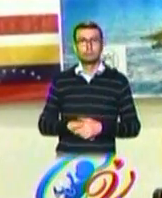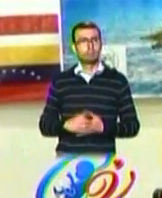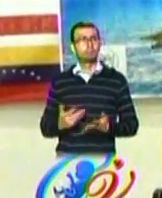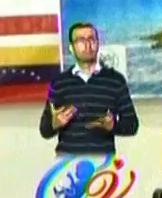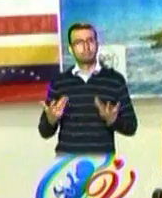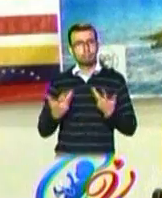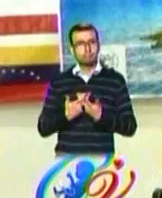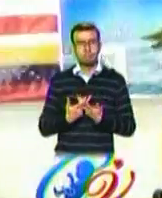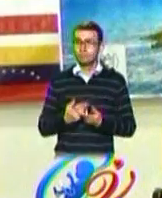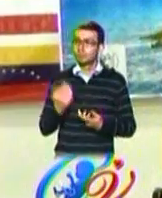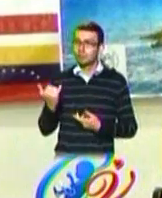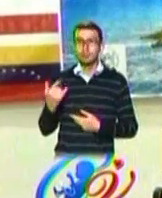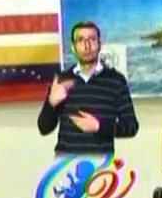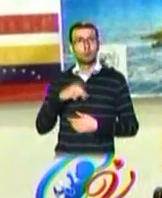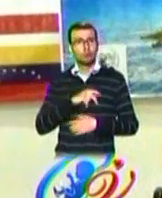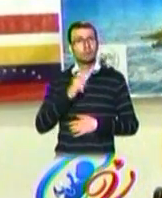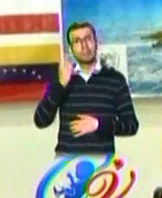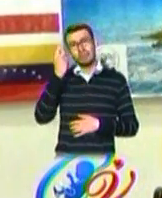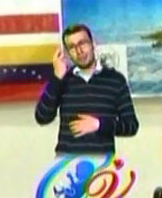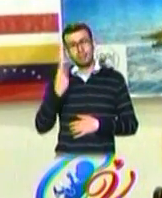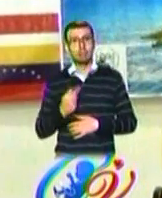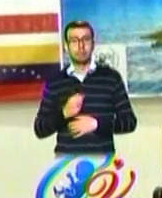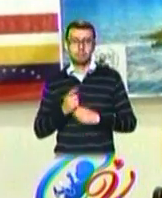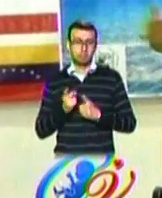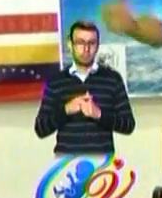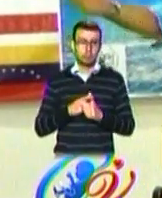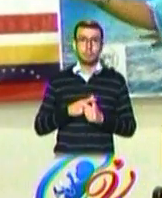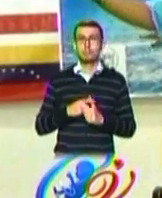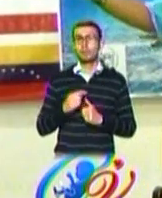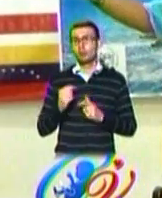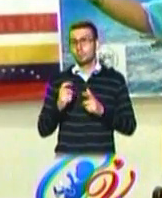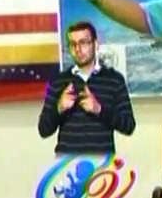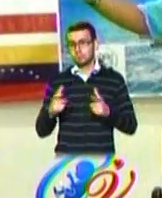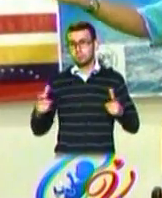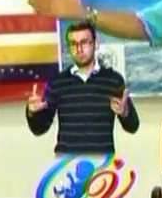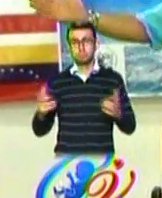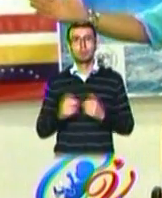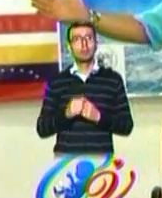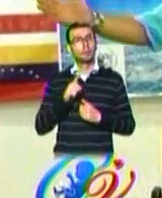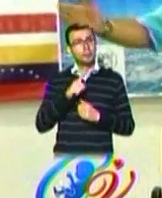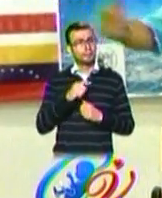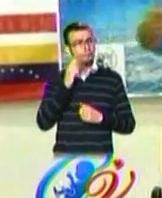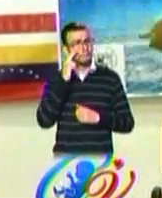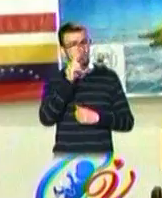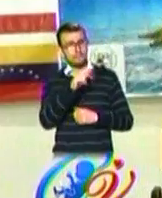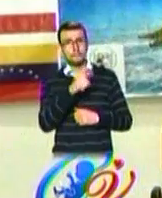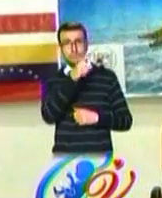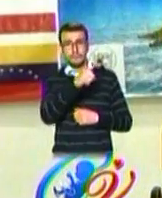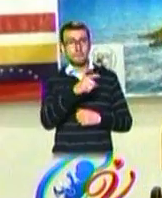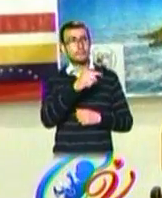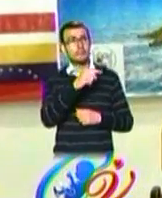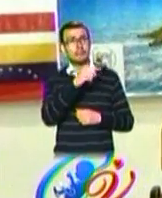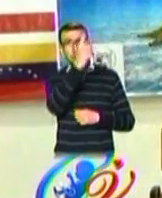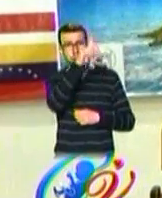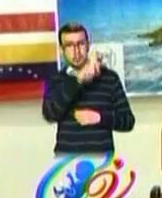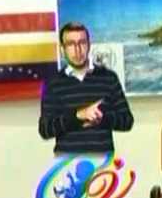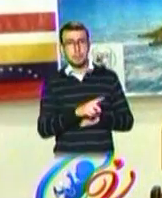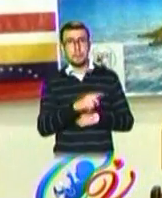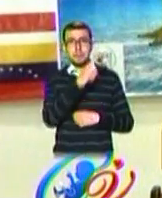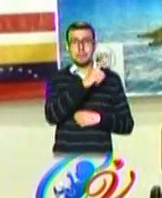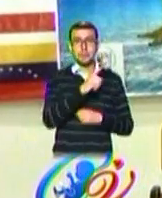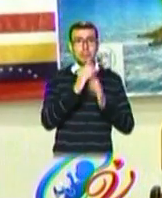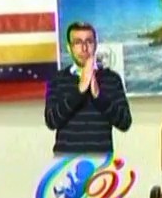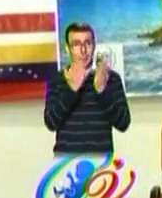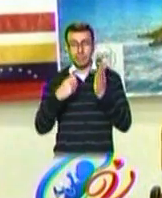entender primero que todo cómo son las ondas. Ustedes van a ver una serie de imágenes de un resumen de un libro